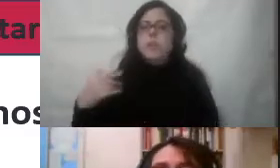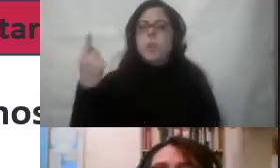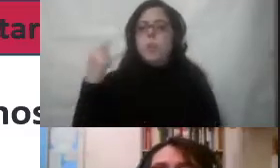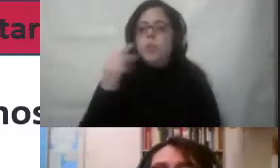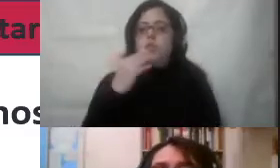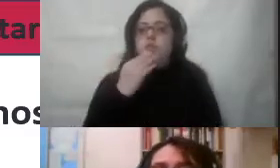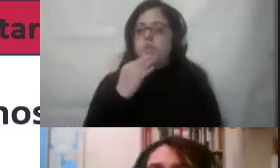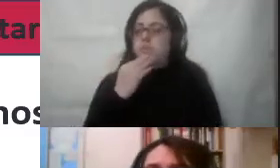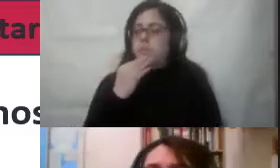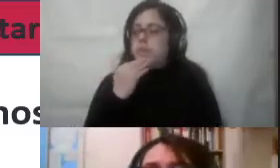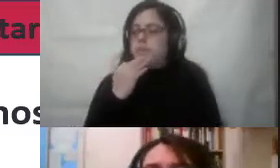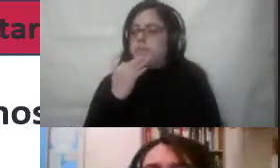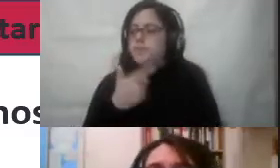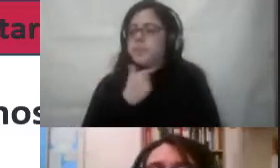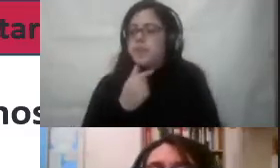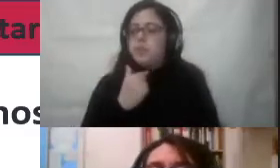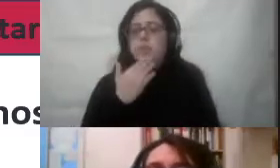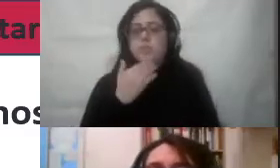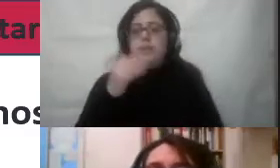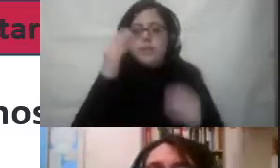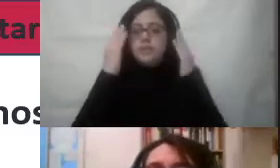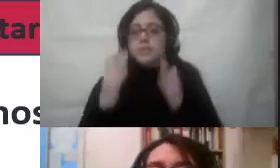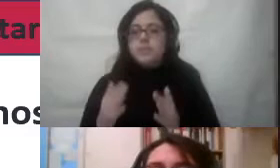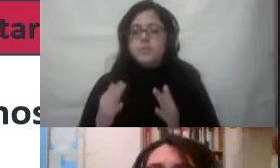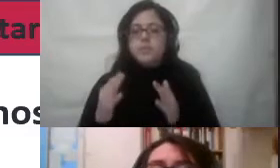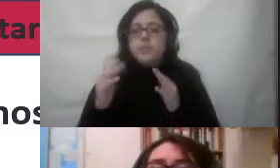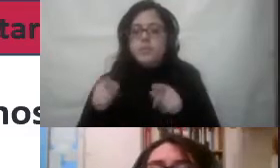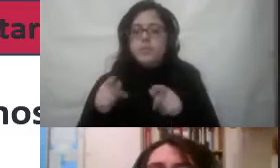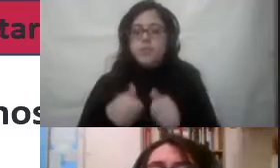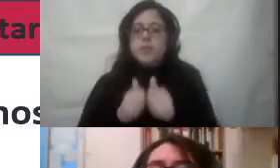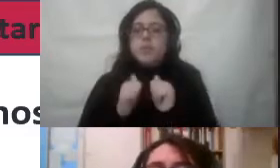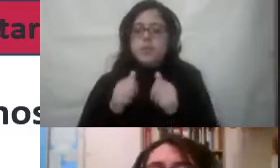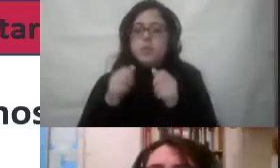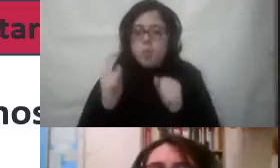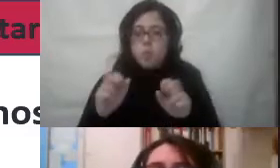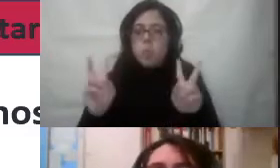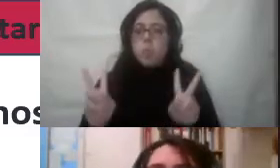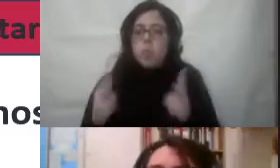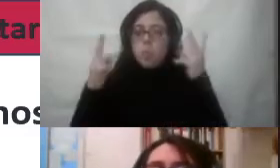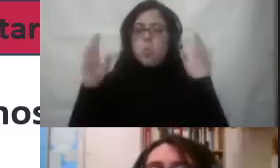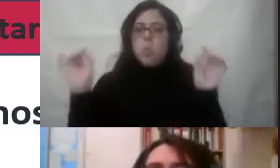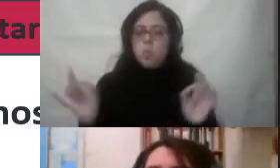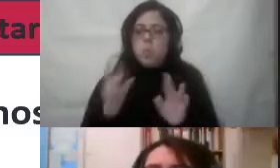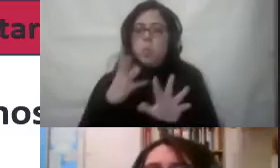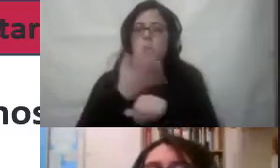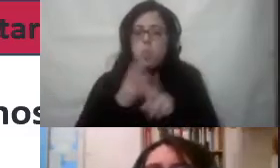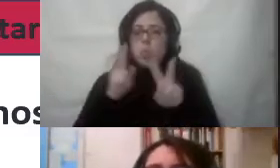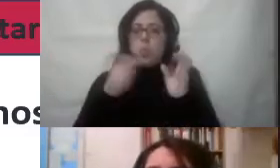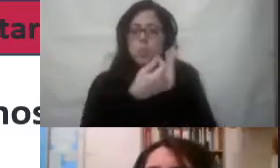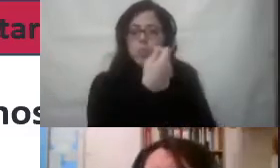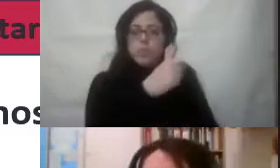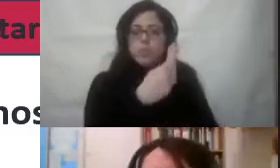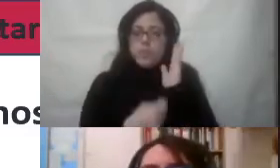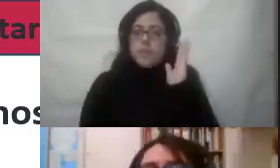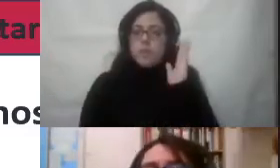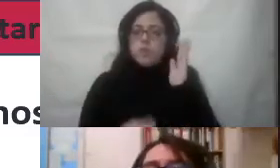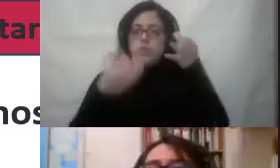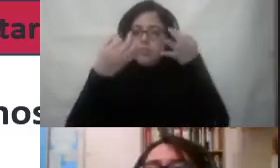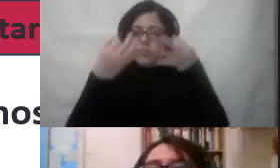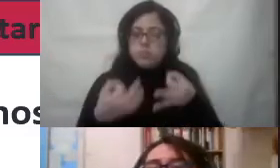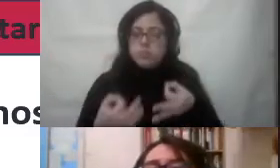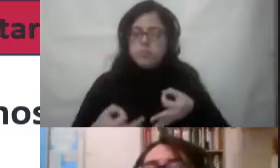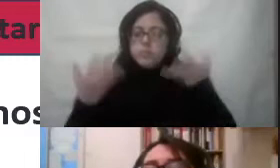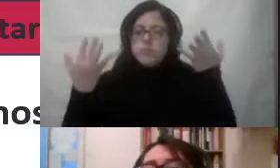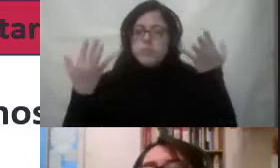también queremos hacer énfasis en que ese desafío se puede salvar si tenemos estos criterios de evaluación bien sujetos